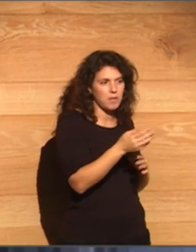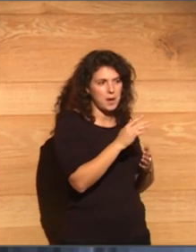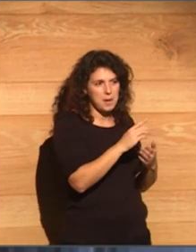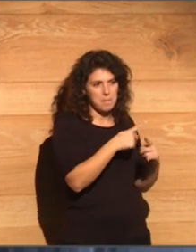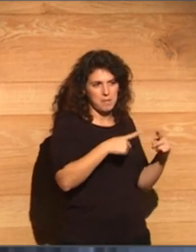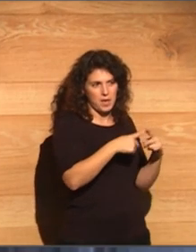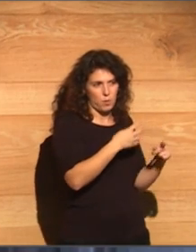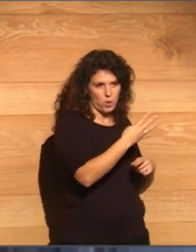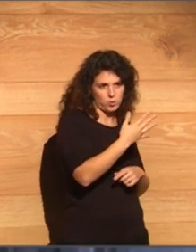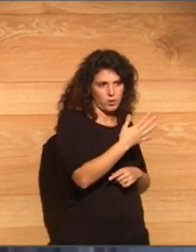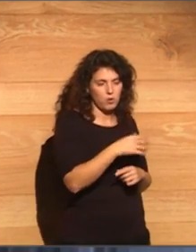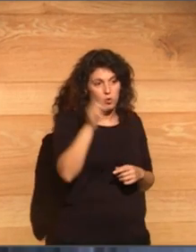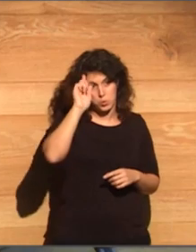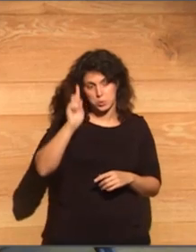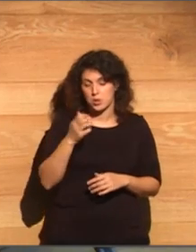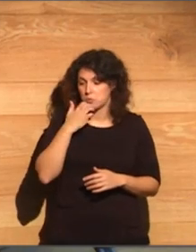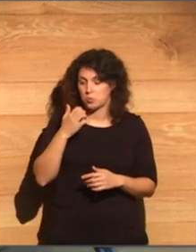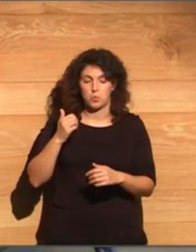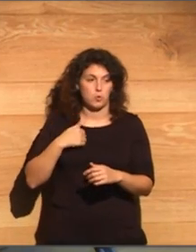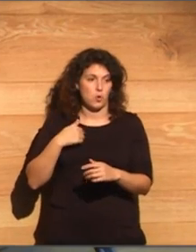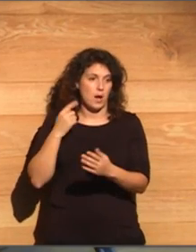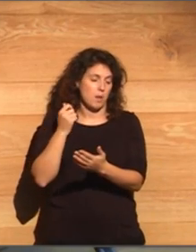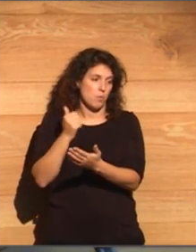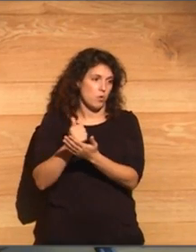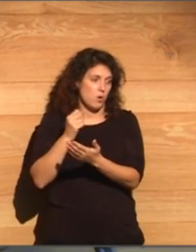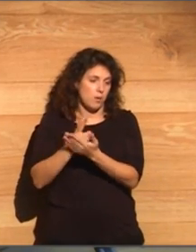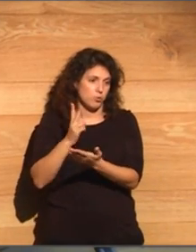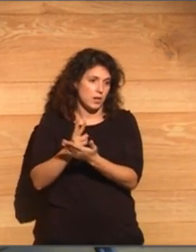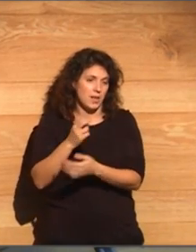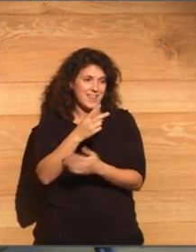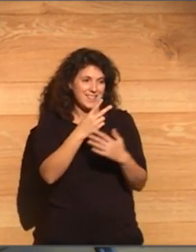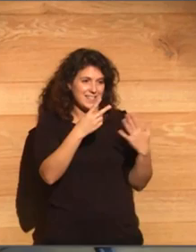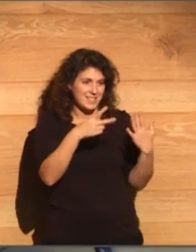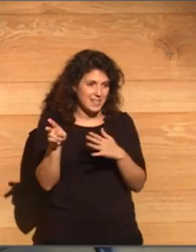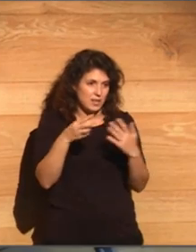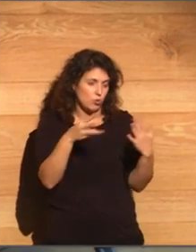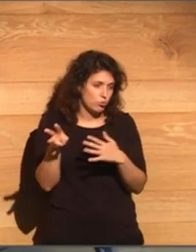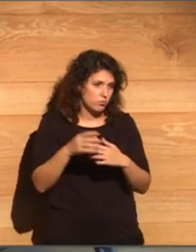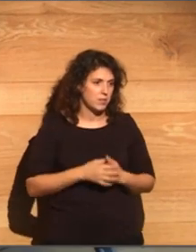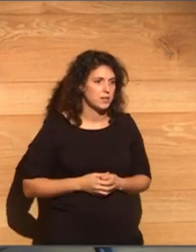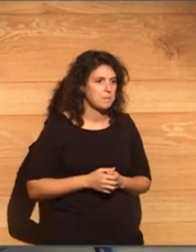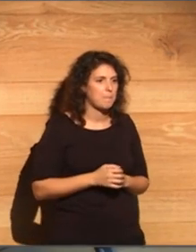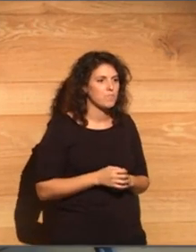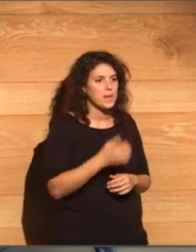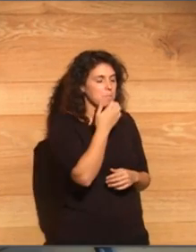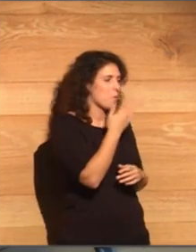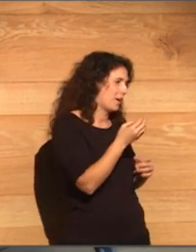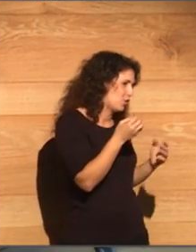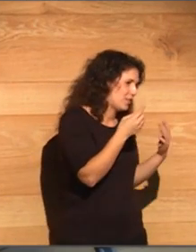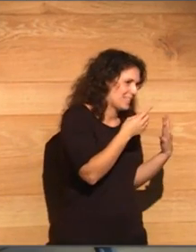esa. Sin saberlo, pero yo apostaría por las 7-8 semanas en aquella época y durante muchísimos años en cine español. 6 y ya está. Venga, 6